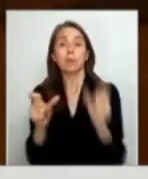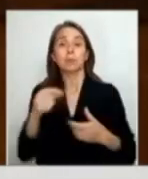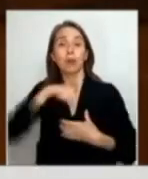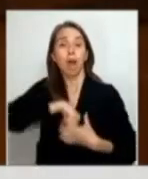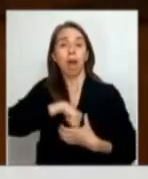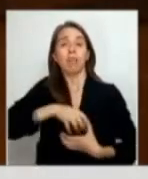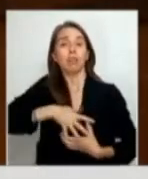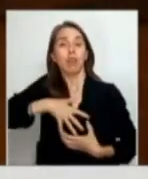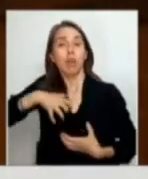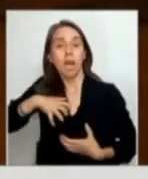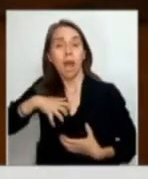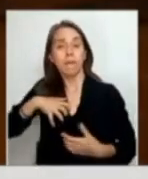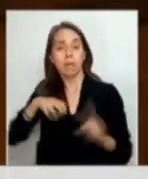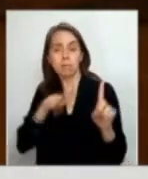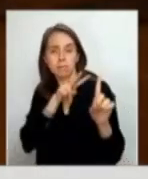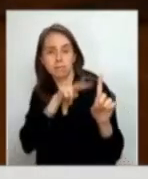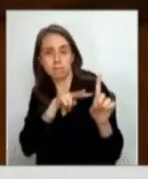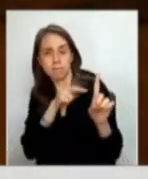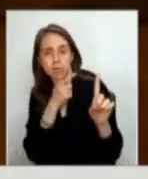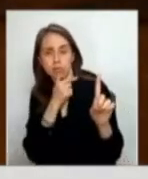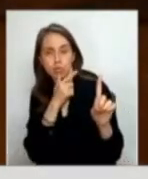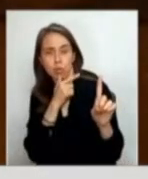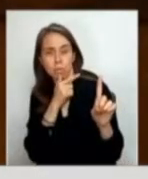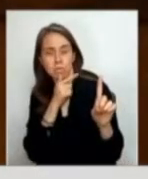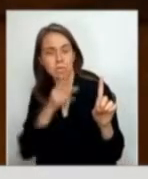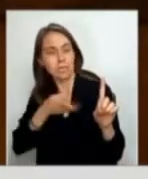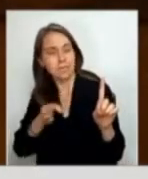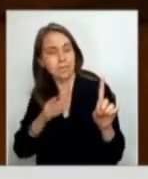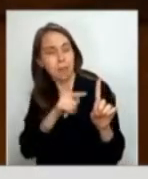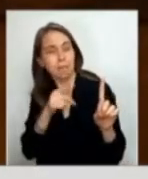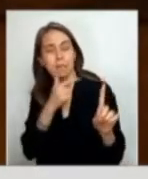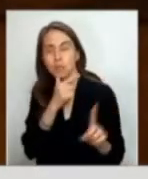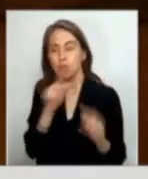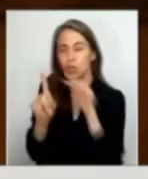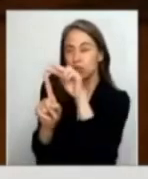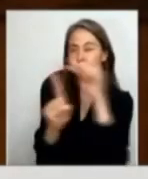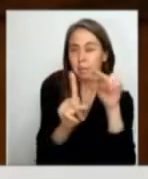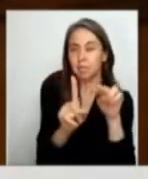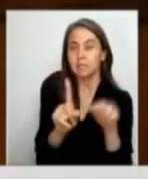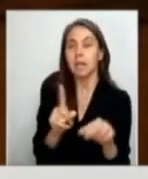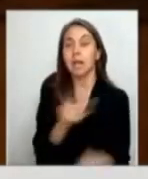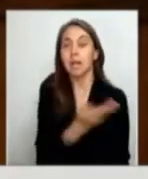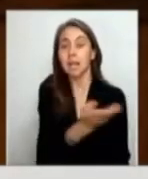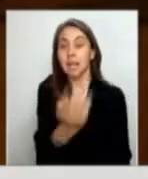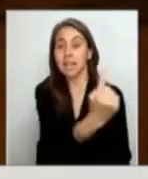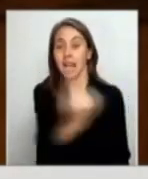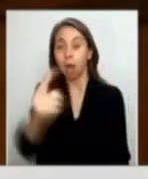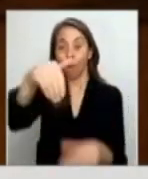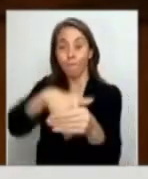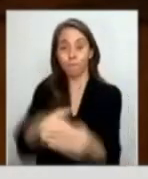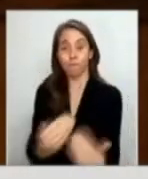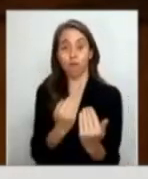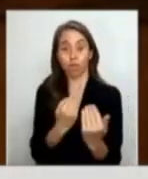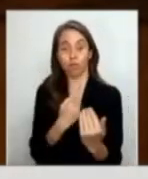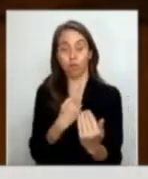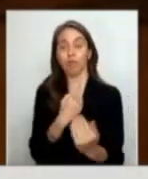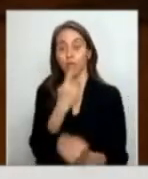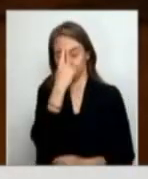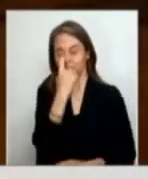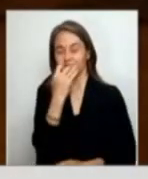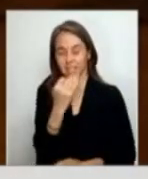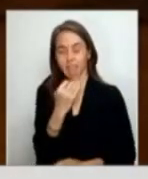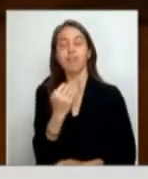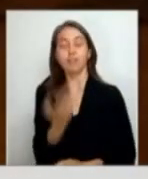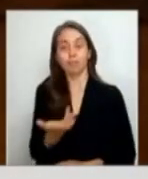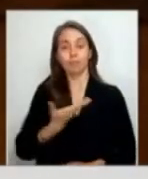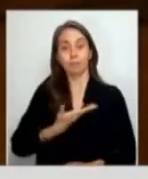permanente, por lo que me tomo muy en serio la votación de cada uno de ustedes. Cuidaré esa confianza porque sin